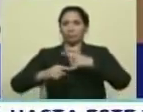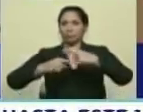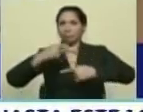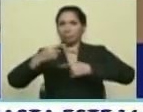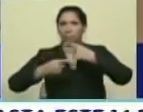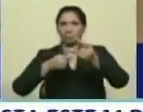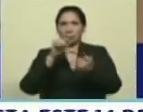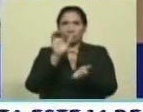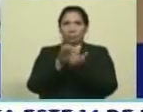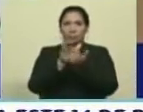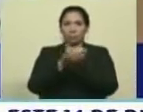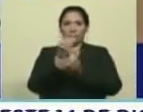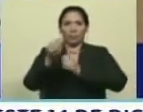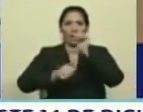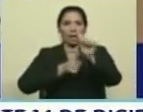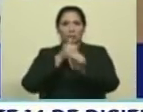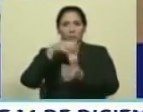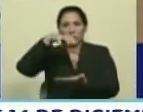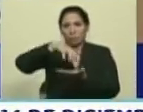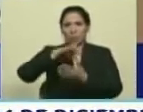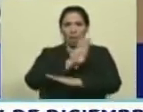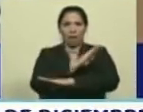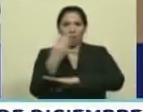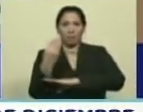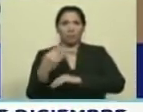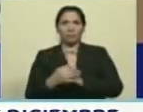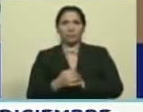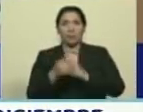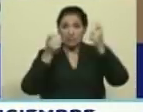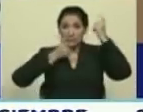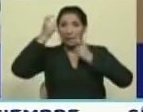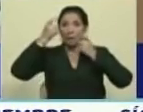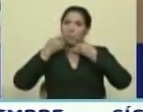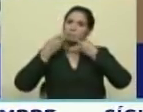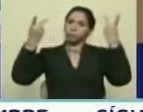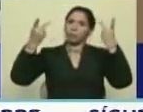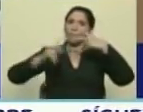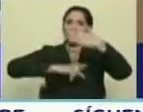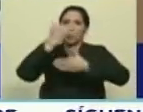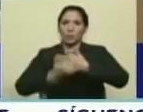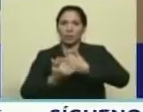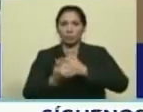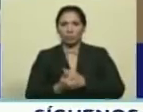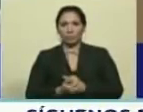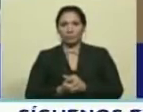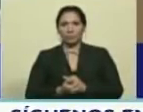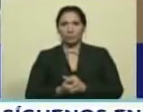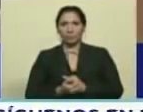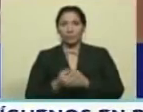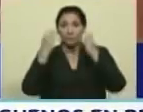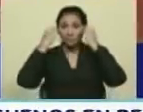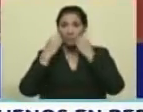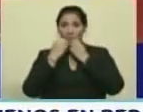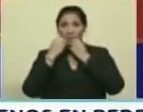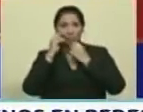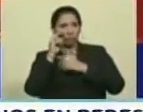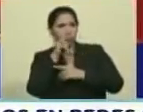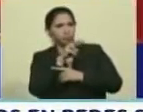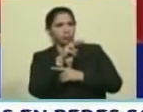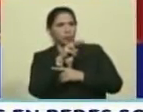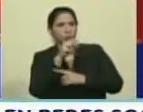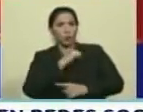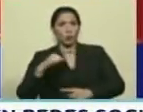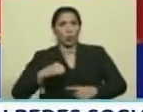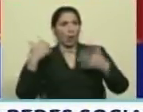una reunión de la Asociación de Estados del Caribe y Chávez anuncia su proyecto. Fidel, que está allí, no solo aplaude